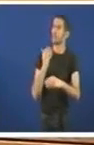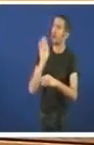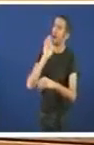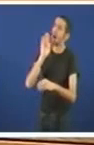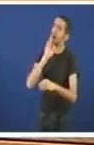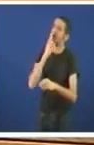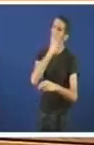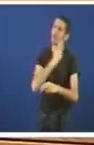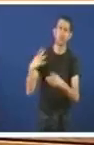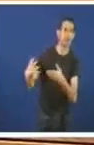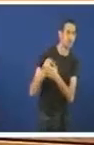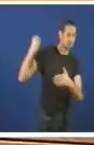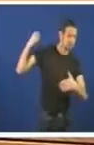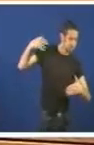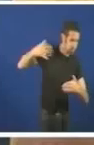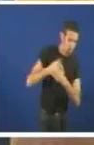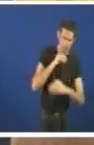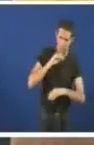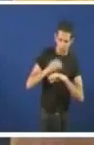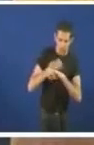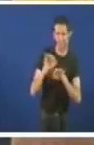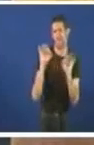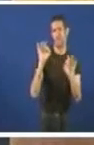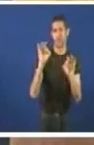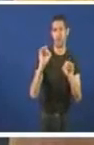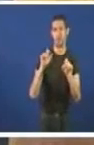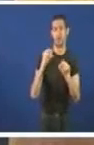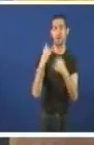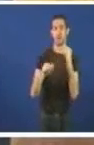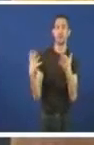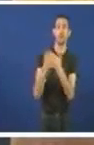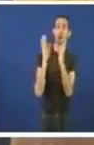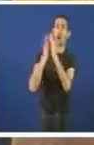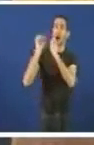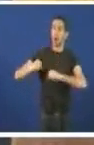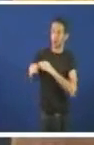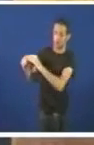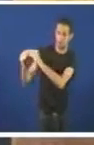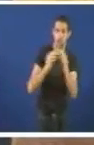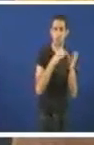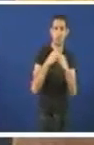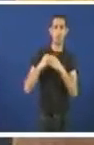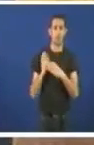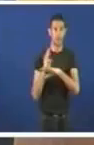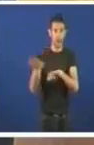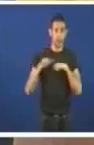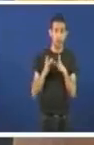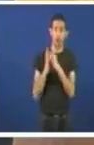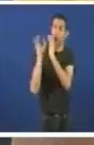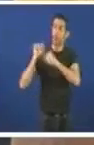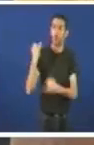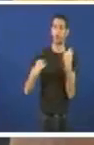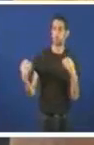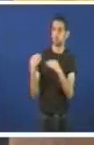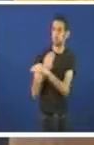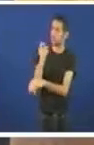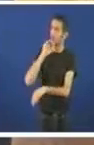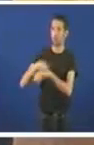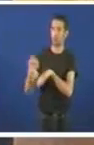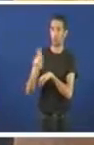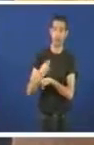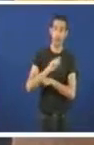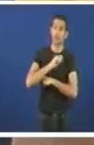favor. Señora presidenta, todos os acordos unánimes que nesta materia chegou este Parlamento. Agardamos, señor Núñez Feijóo,